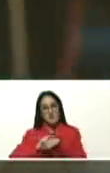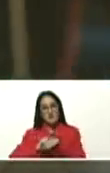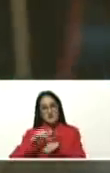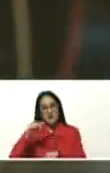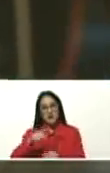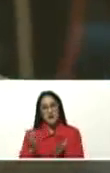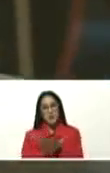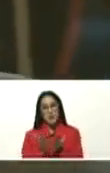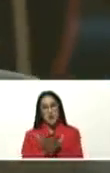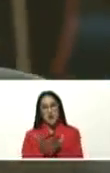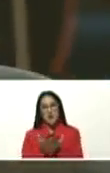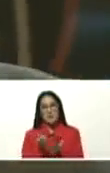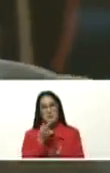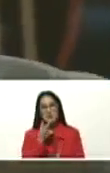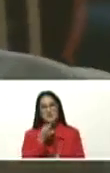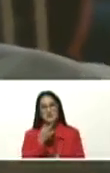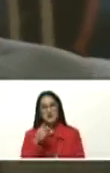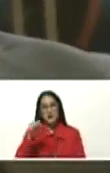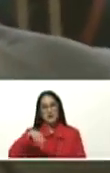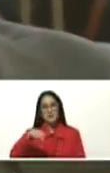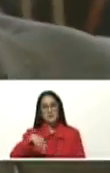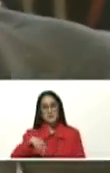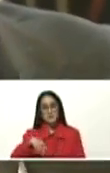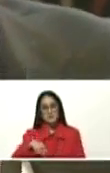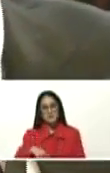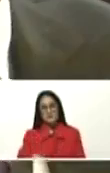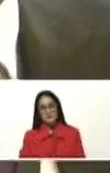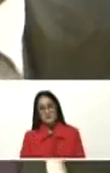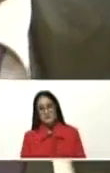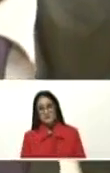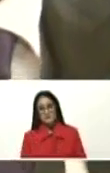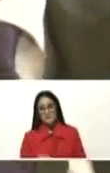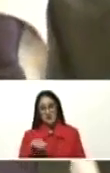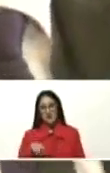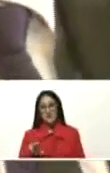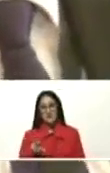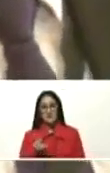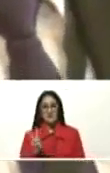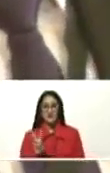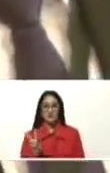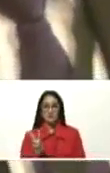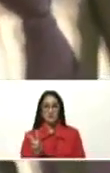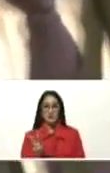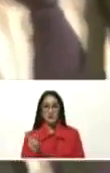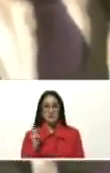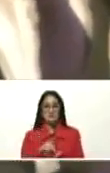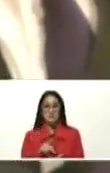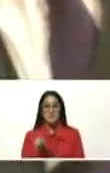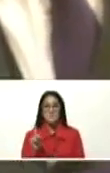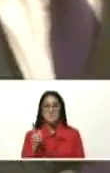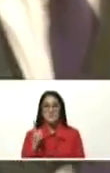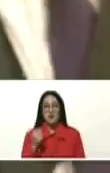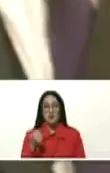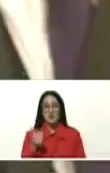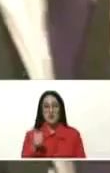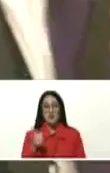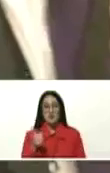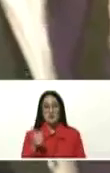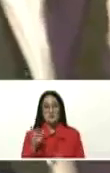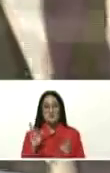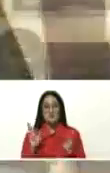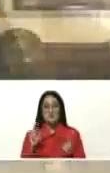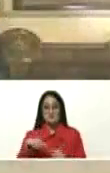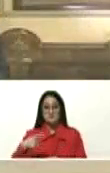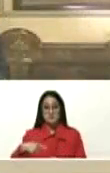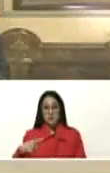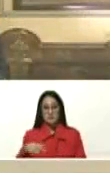Latinoamericana de Medicina Salvador Allende, aquí en Venezuela. Ya han llegado los primeros 10. Bueno, y esperamos que en las